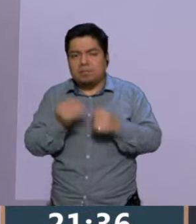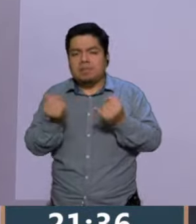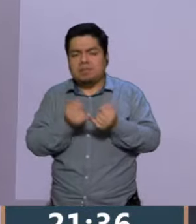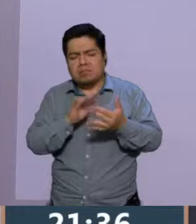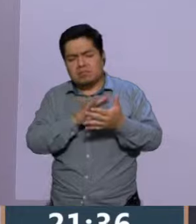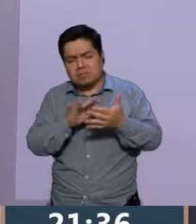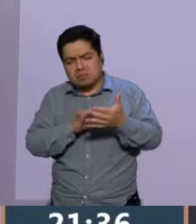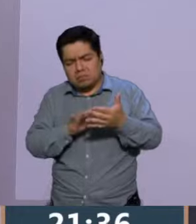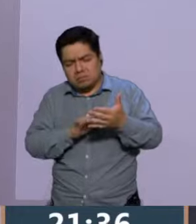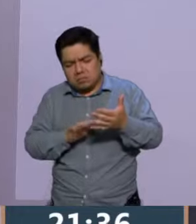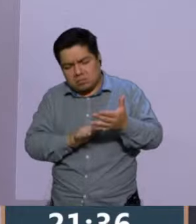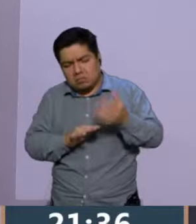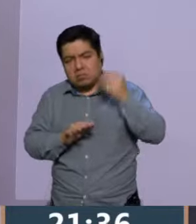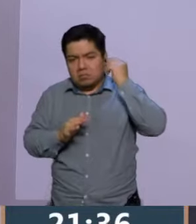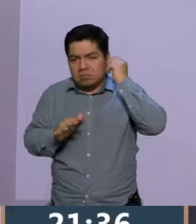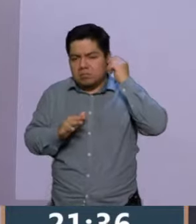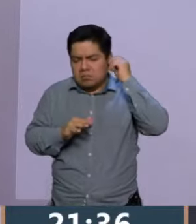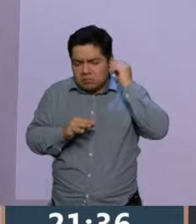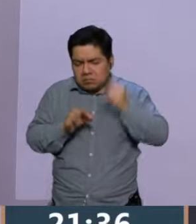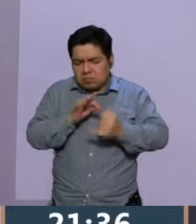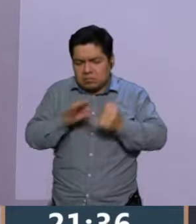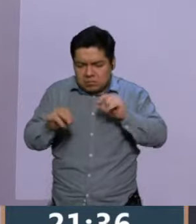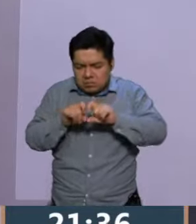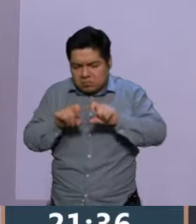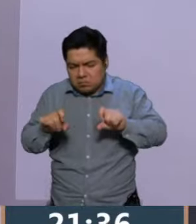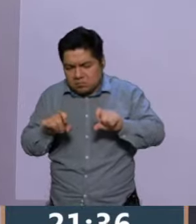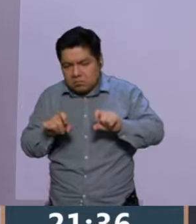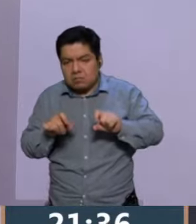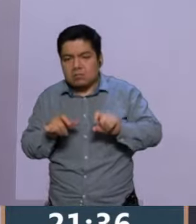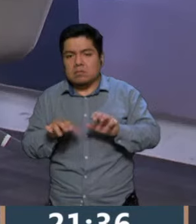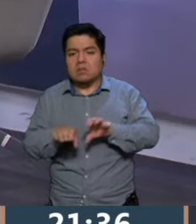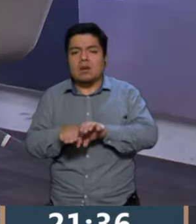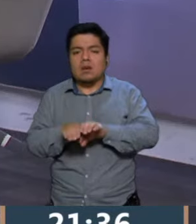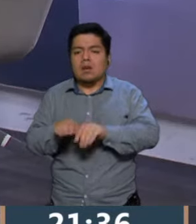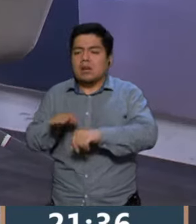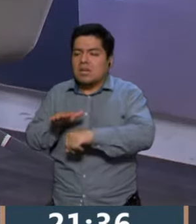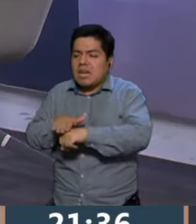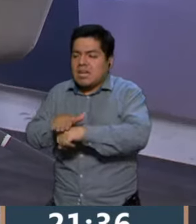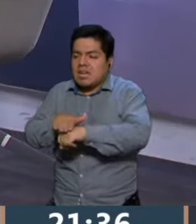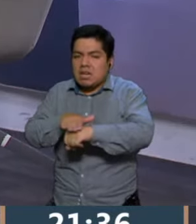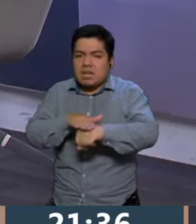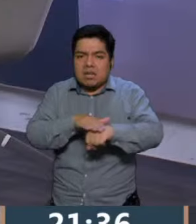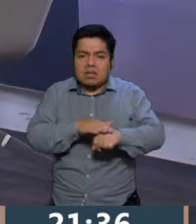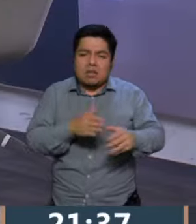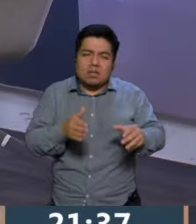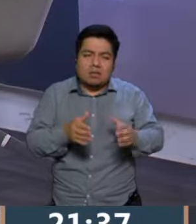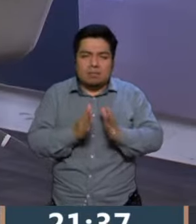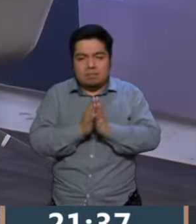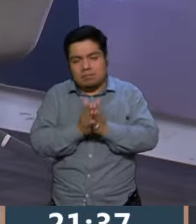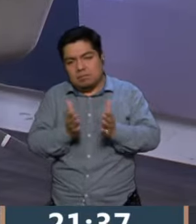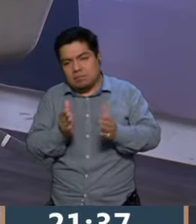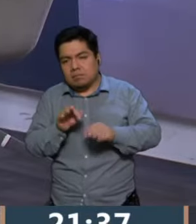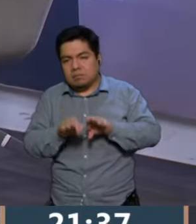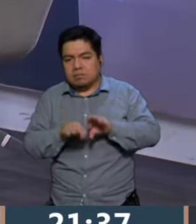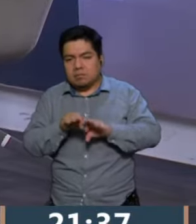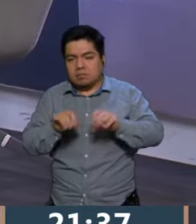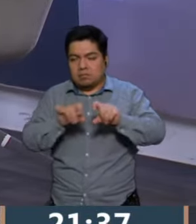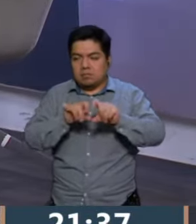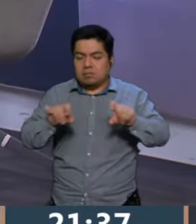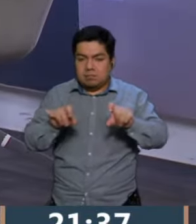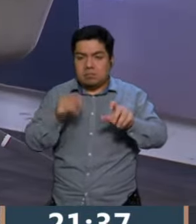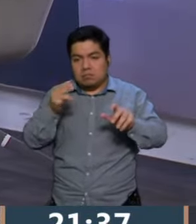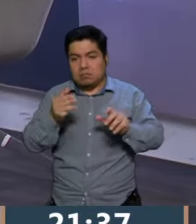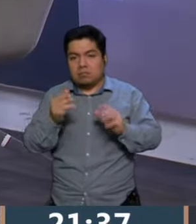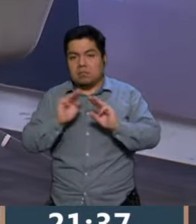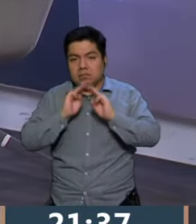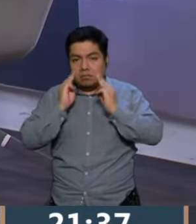el resolutivo, ya prácticamente en la última página, hacen un llamado a que no se utilice precisamente esta frase que ahorita comentaba,